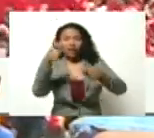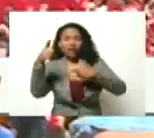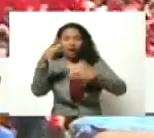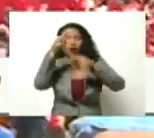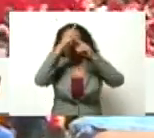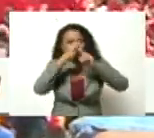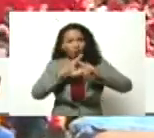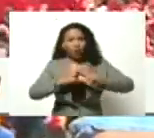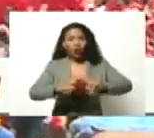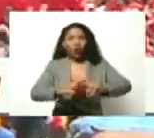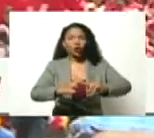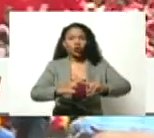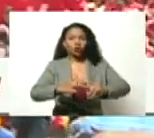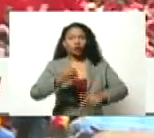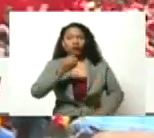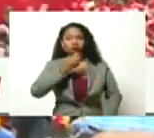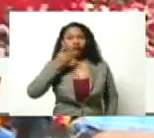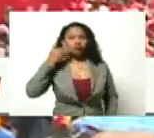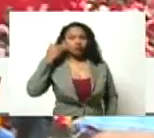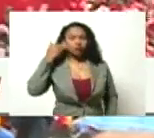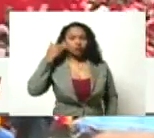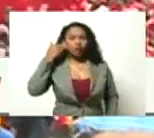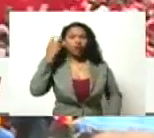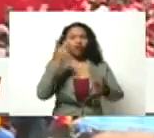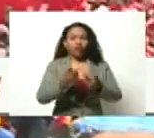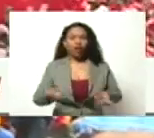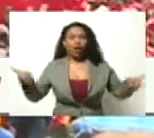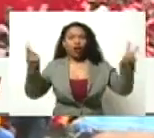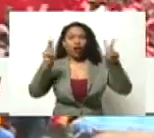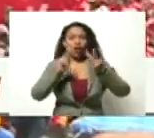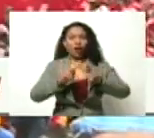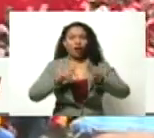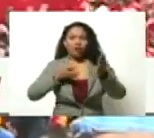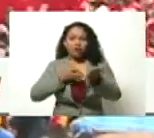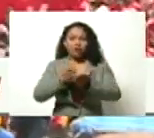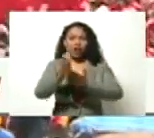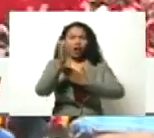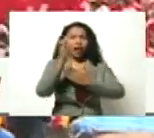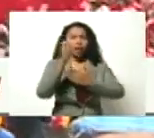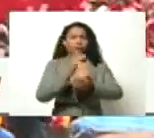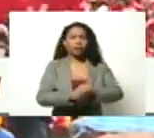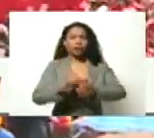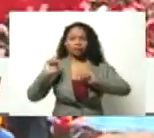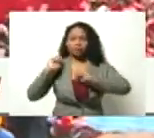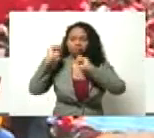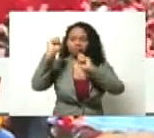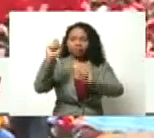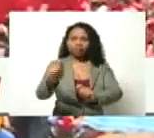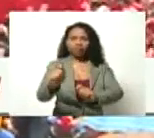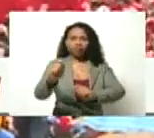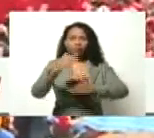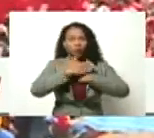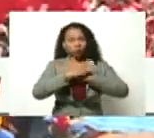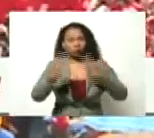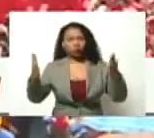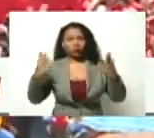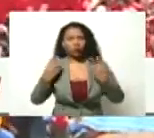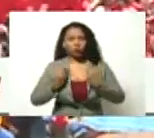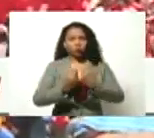honor con dignidad con valor con lealtad con entrega con solidaridad con